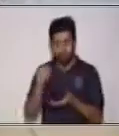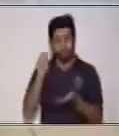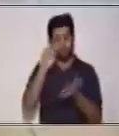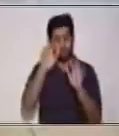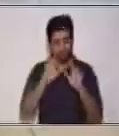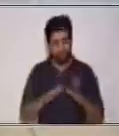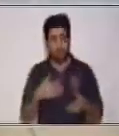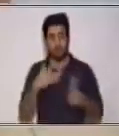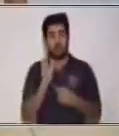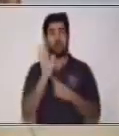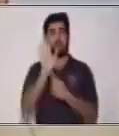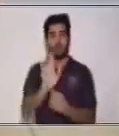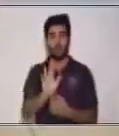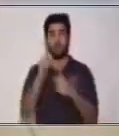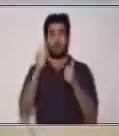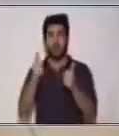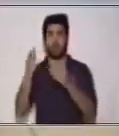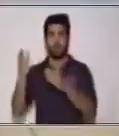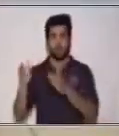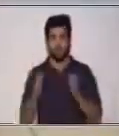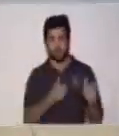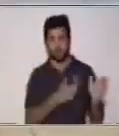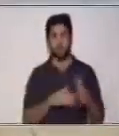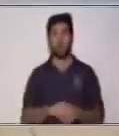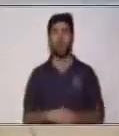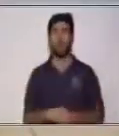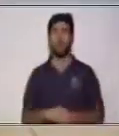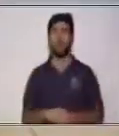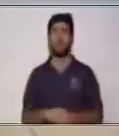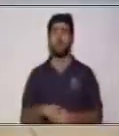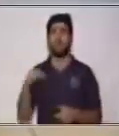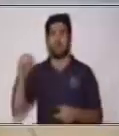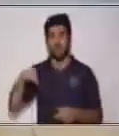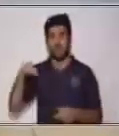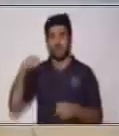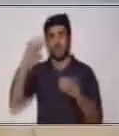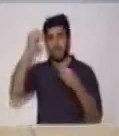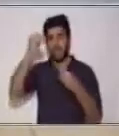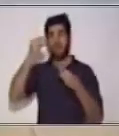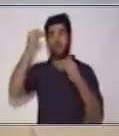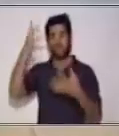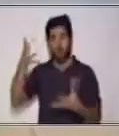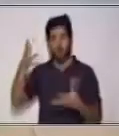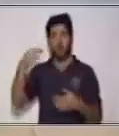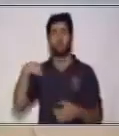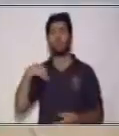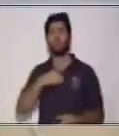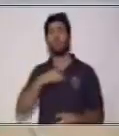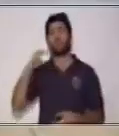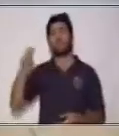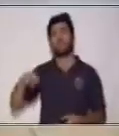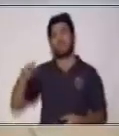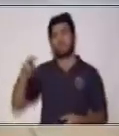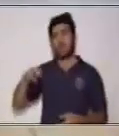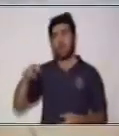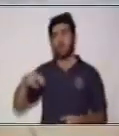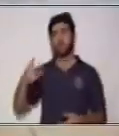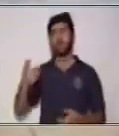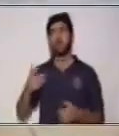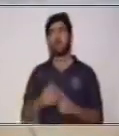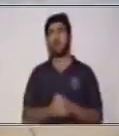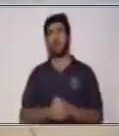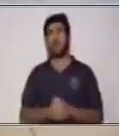estamos pensando muy bien. Ahora bien, dentro de este informe, nosotros necesitamos